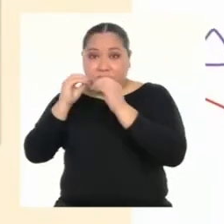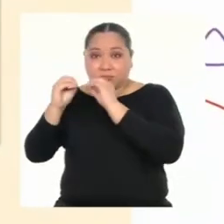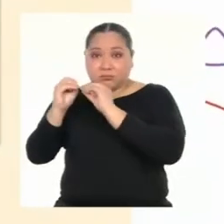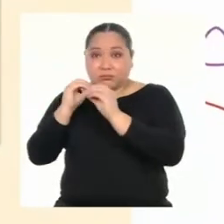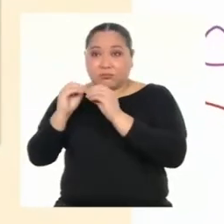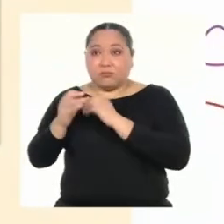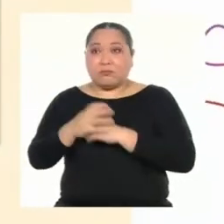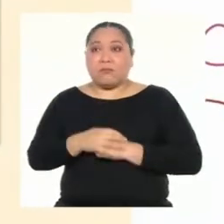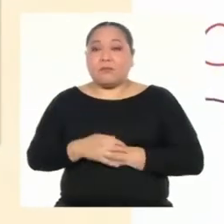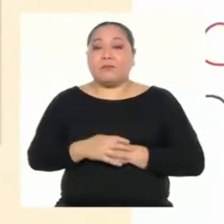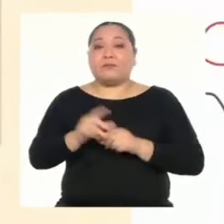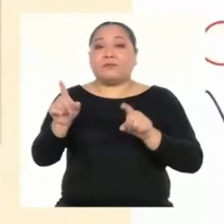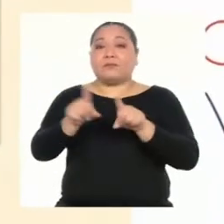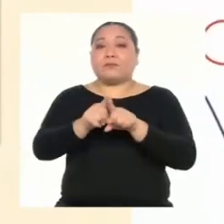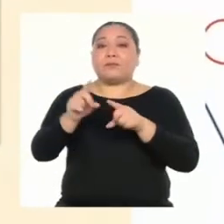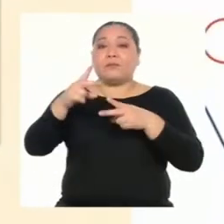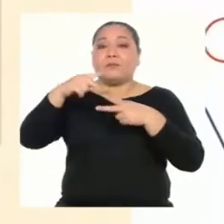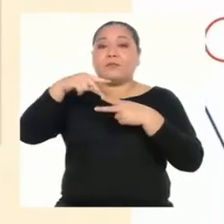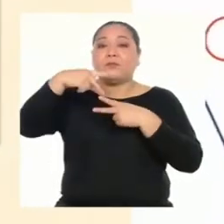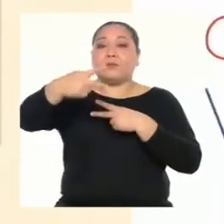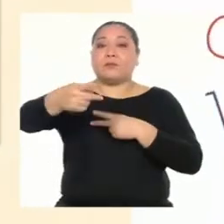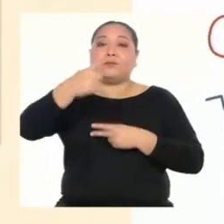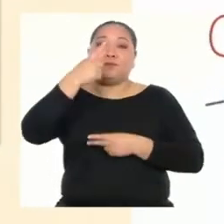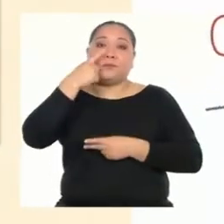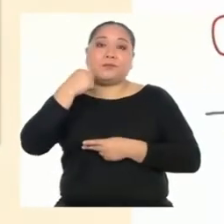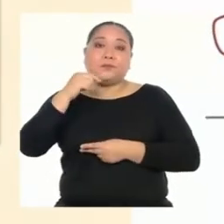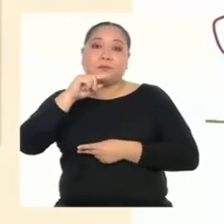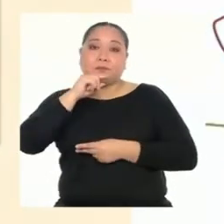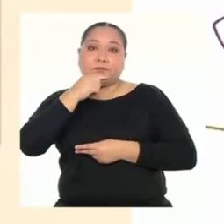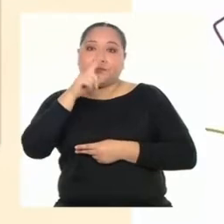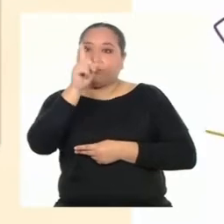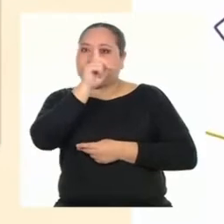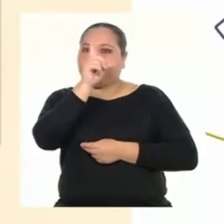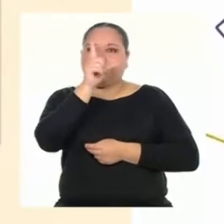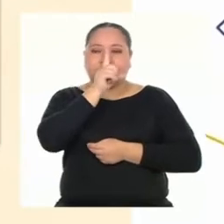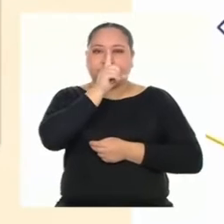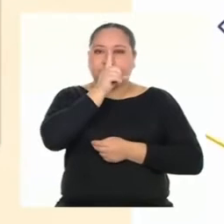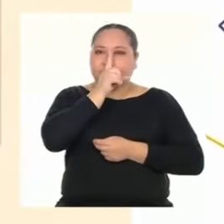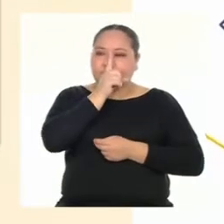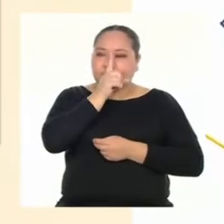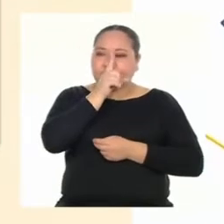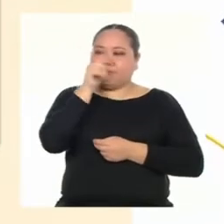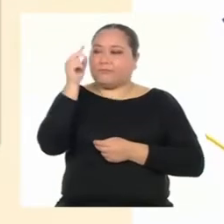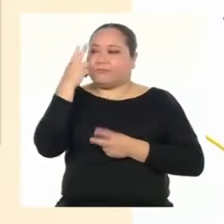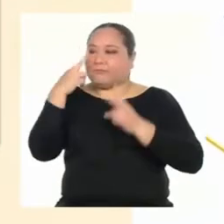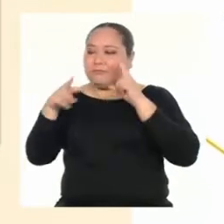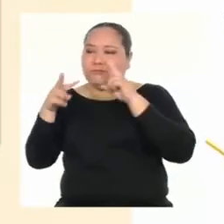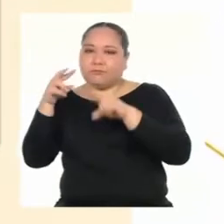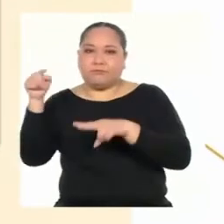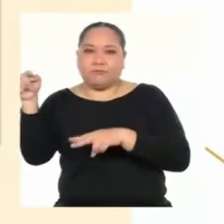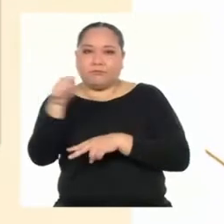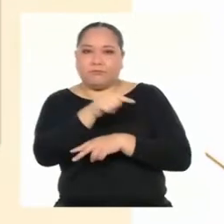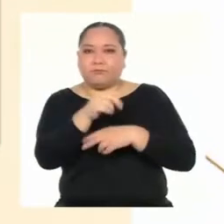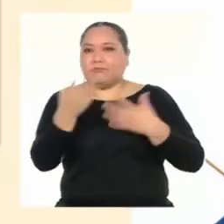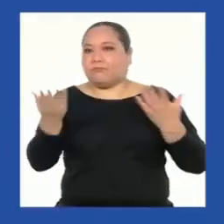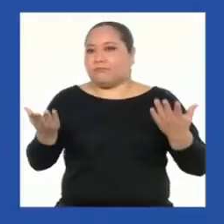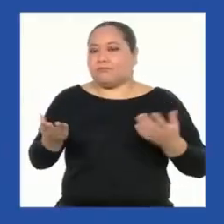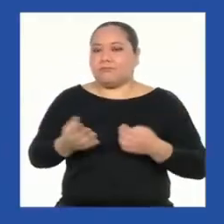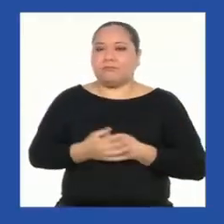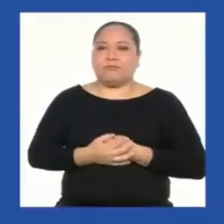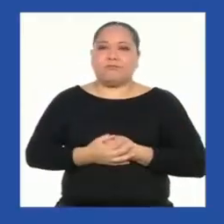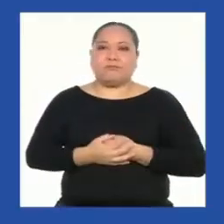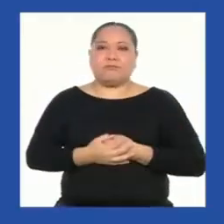Además, las y los vecinos del barrio tampoco nos quedamos callados y vemos estas acciones.